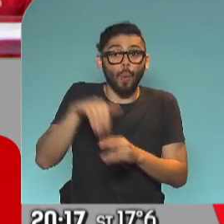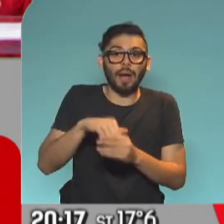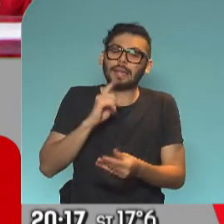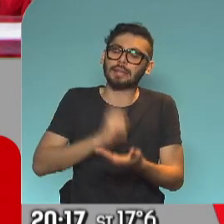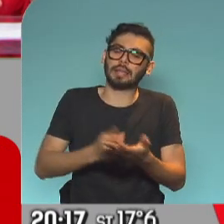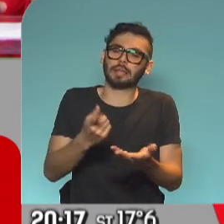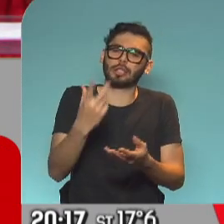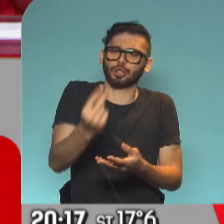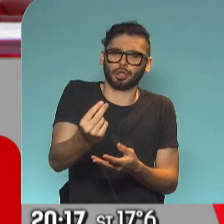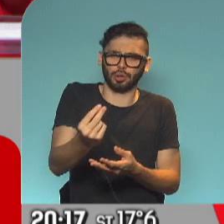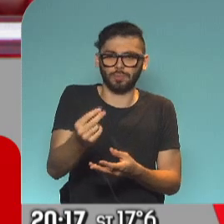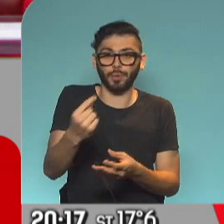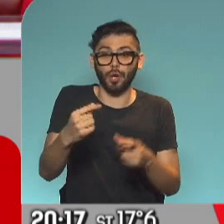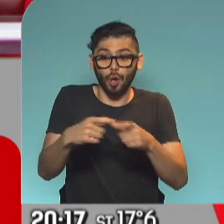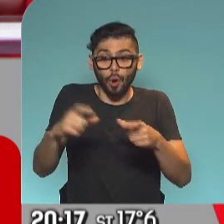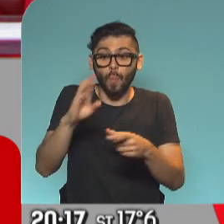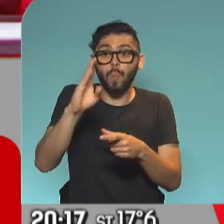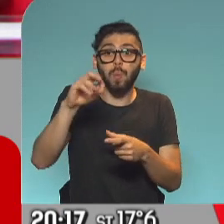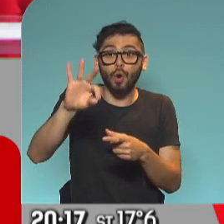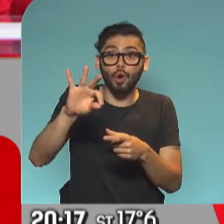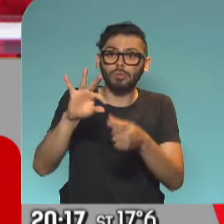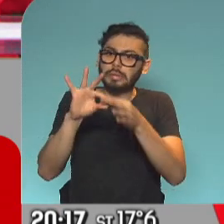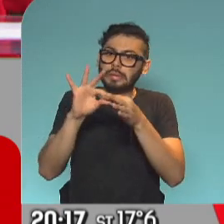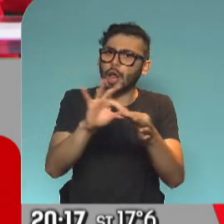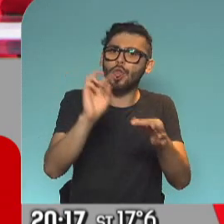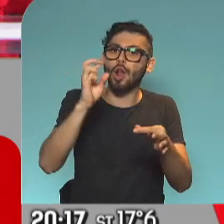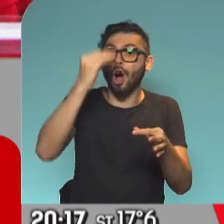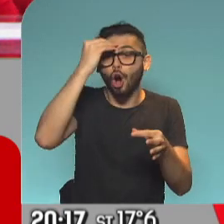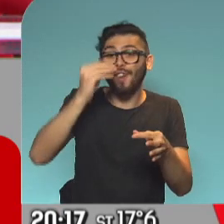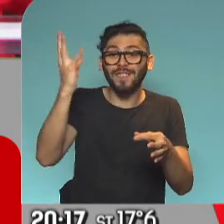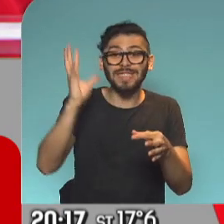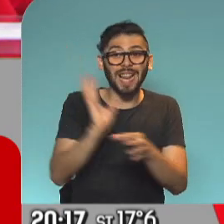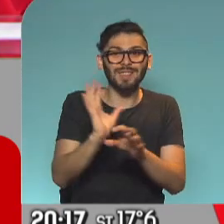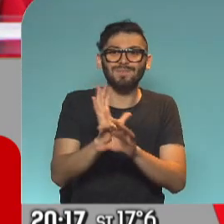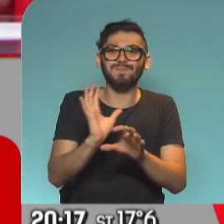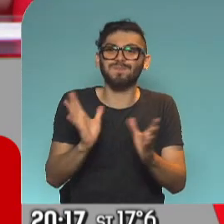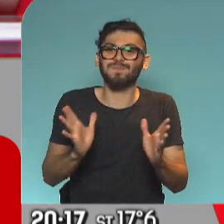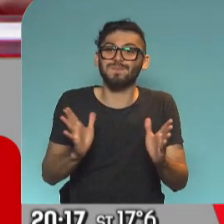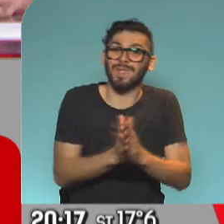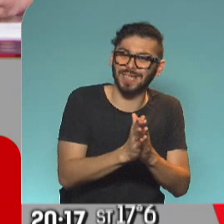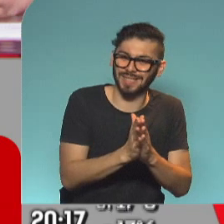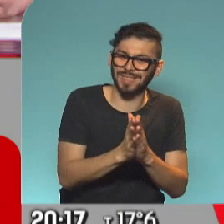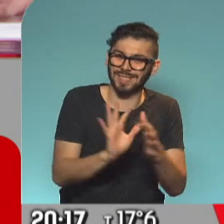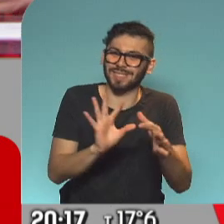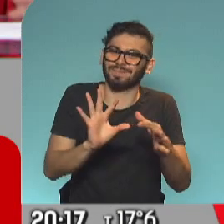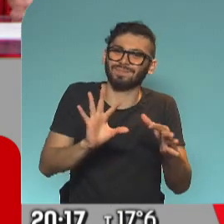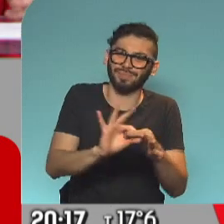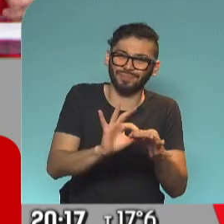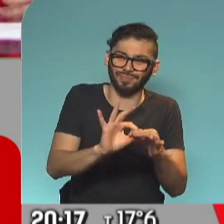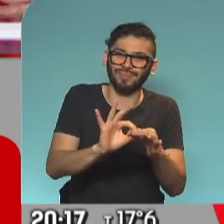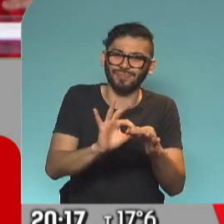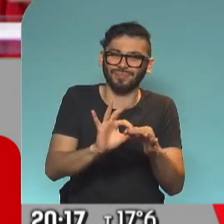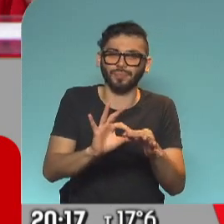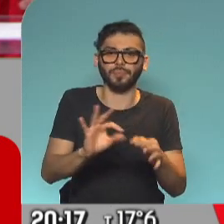hablando de que este bono está atado al tipo de cambio oficial, como que esa unión, ese pacto, digamos, como que